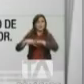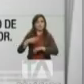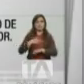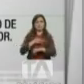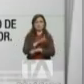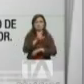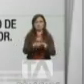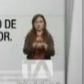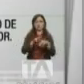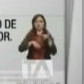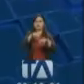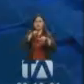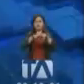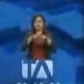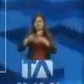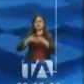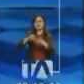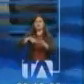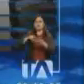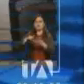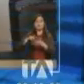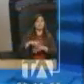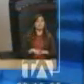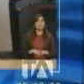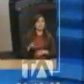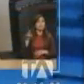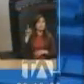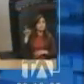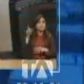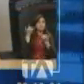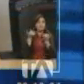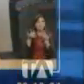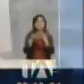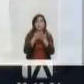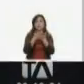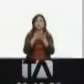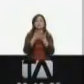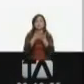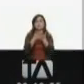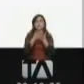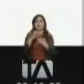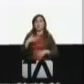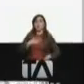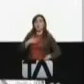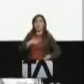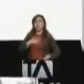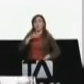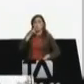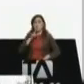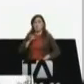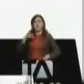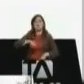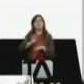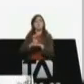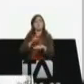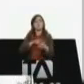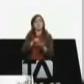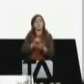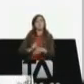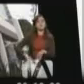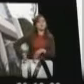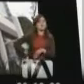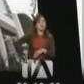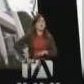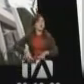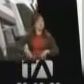del consorcio constructor. Es ahora el hombre clave en las delaciones, pues asegura tener pruebas de los sobornos en Ecuador.